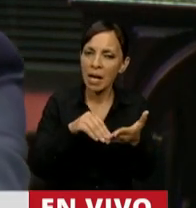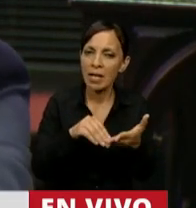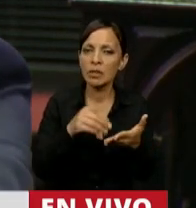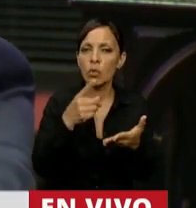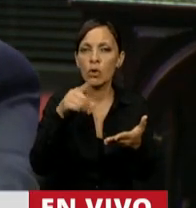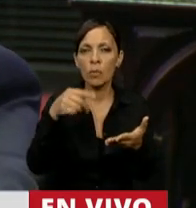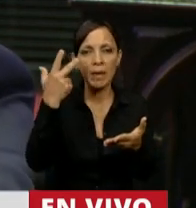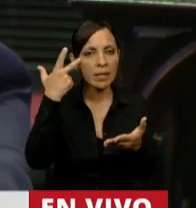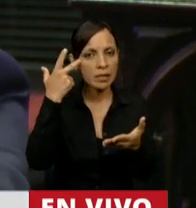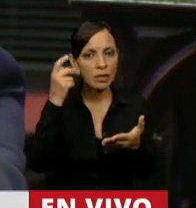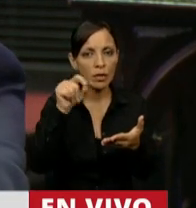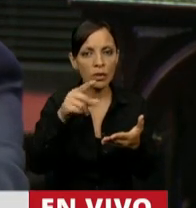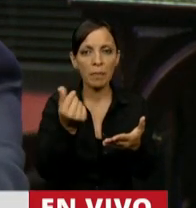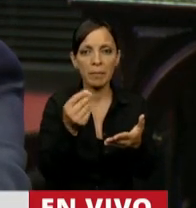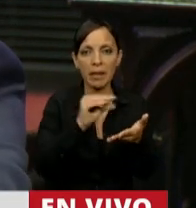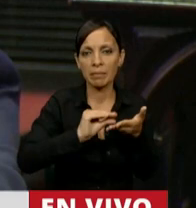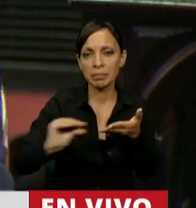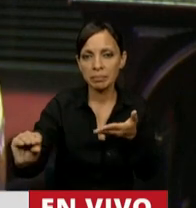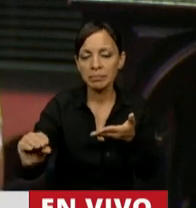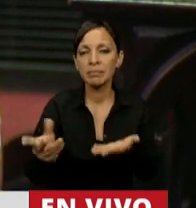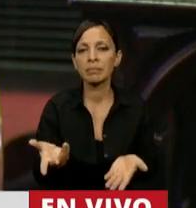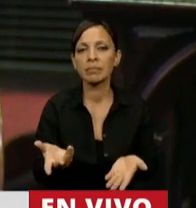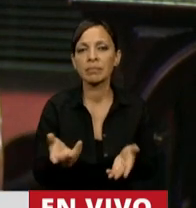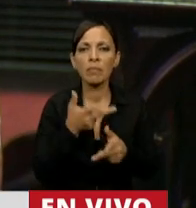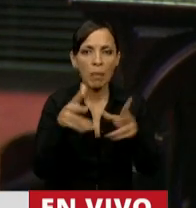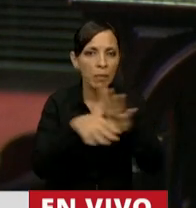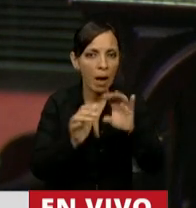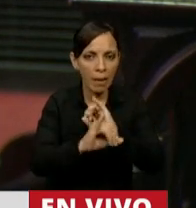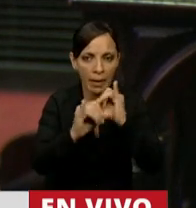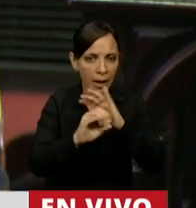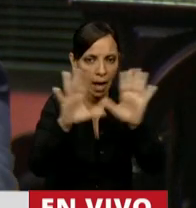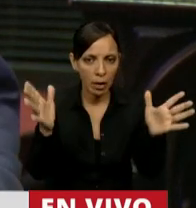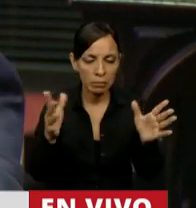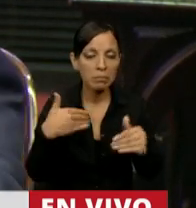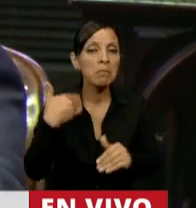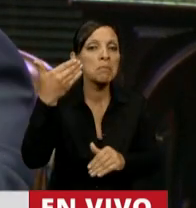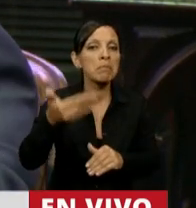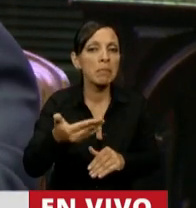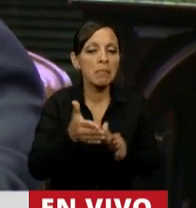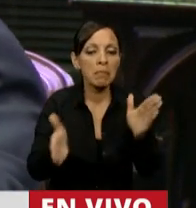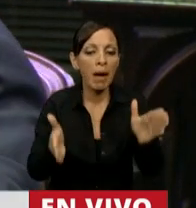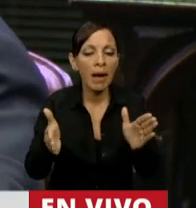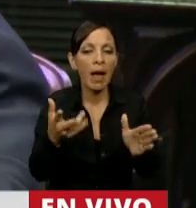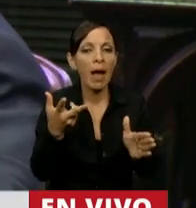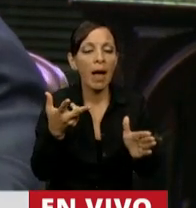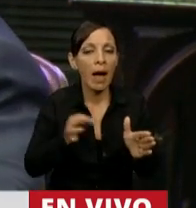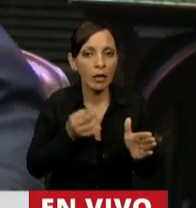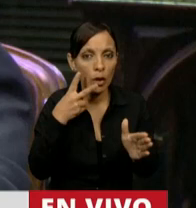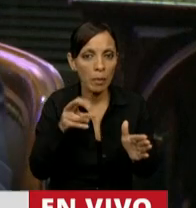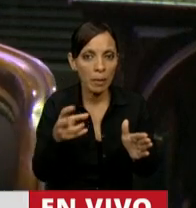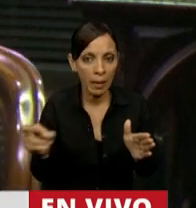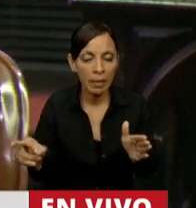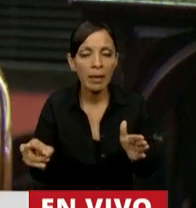1,18 de la coparticipación. Vamos a hablar en concreto. Significa para el 2020, presidente, más